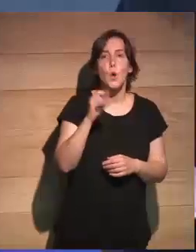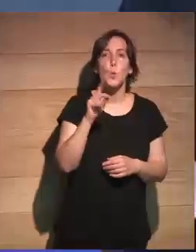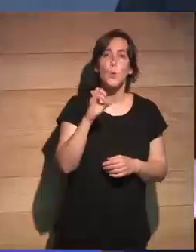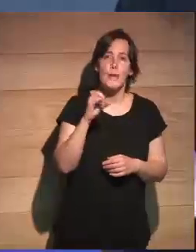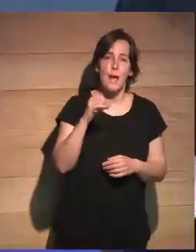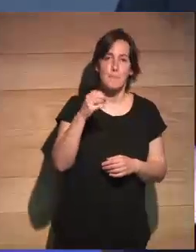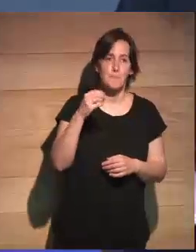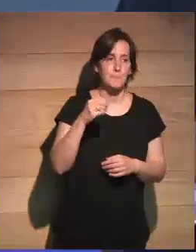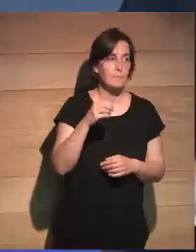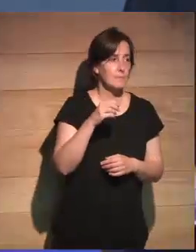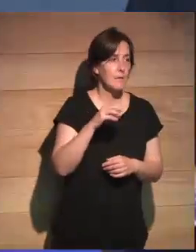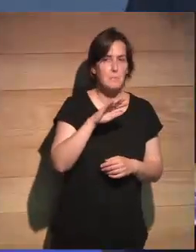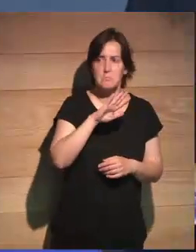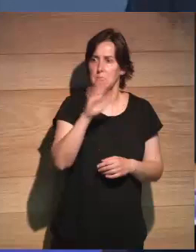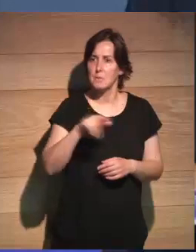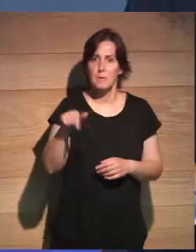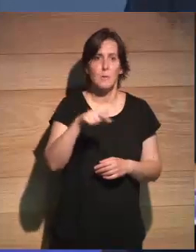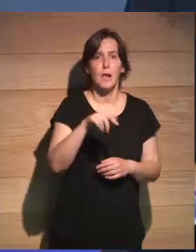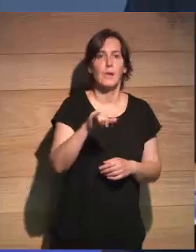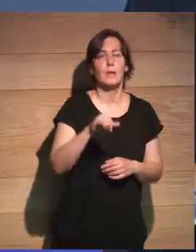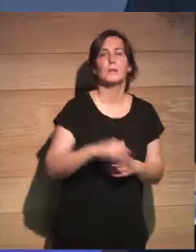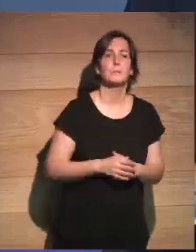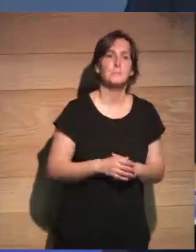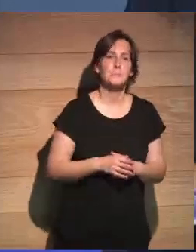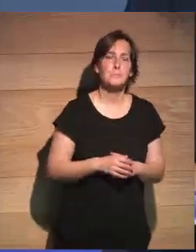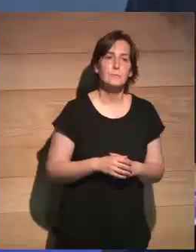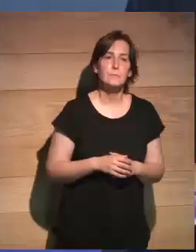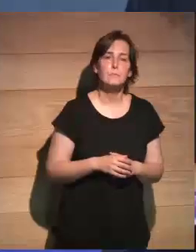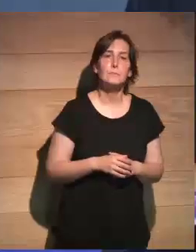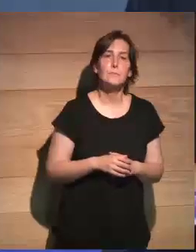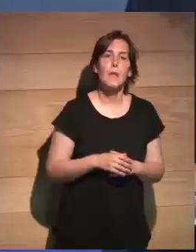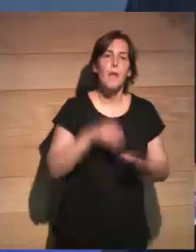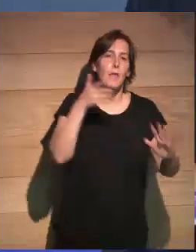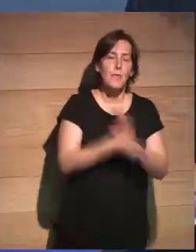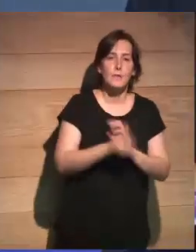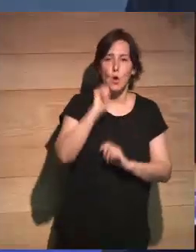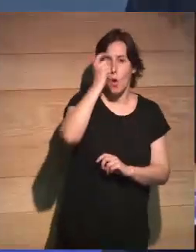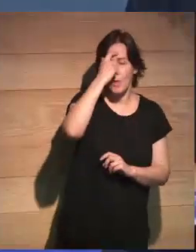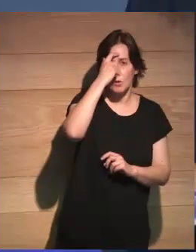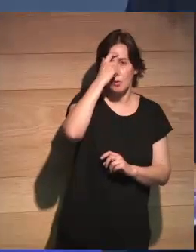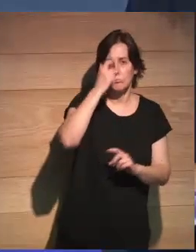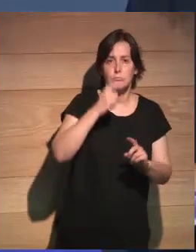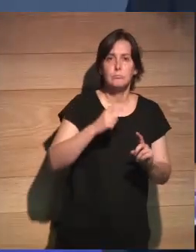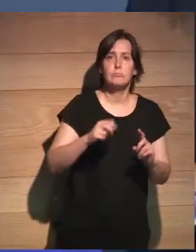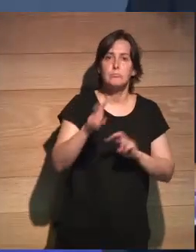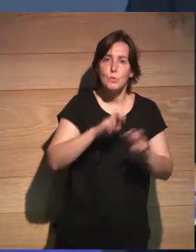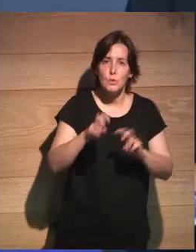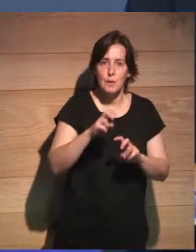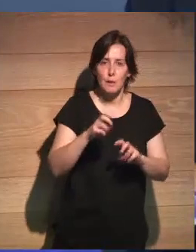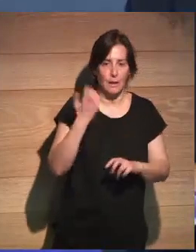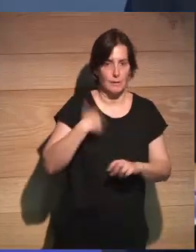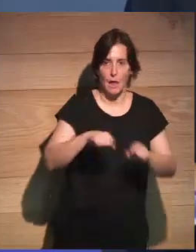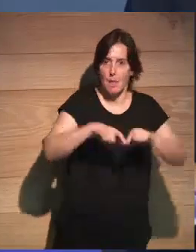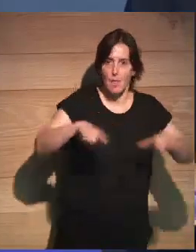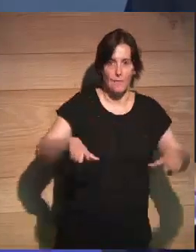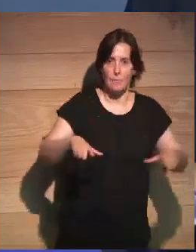López Brea, que creo que está por aquí. Buscaba la definición del concepto y me encontré con que ya la teníamos en nuestra